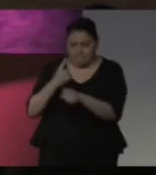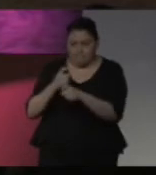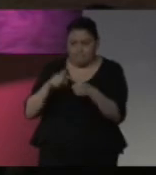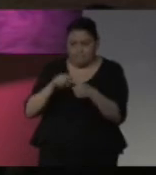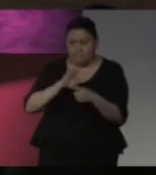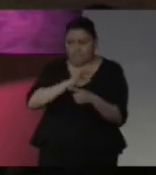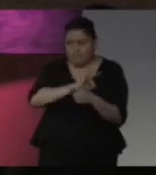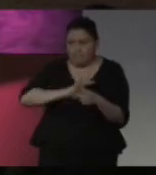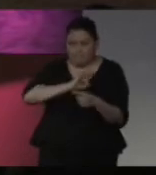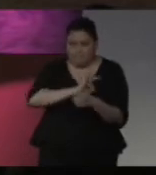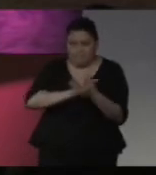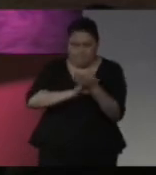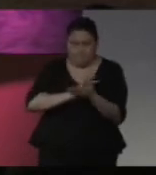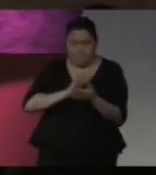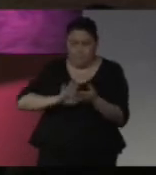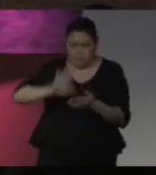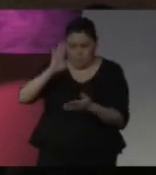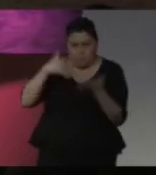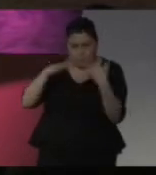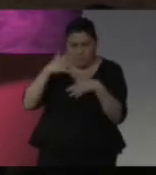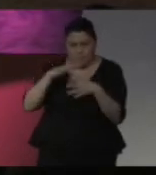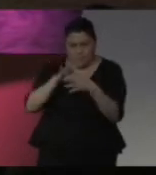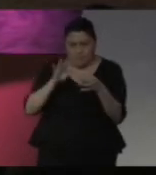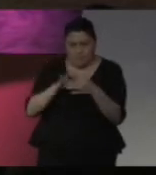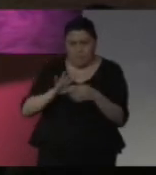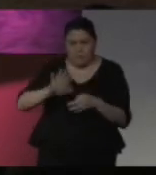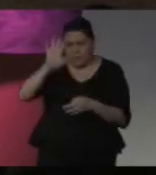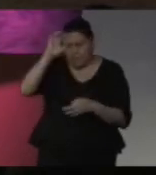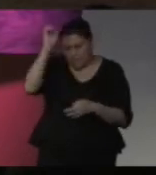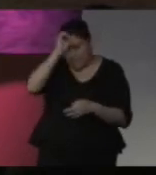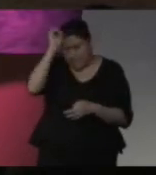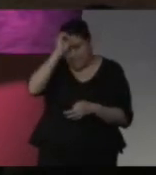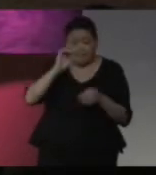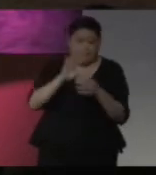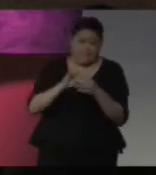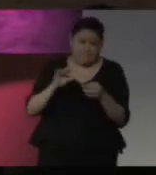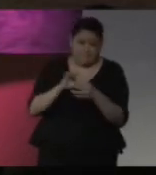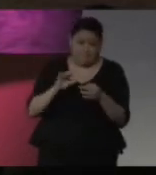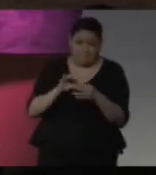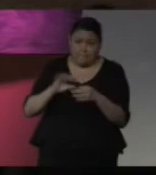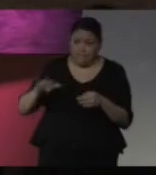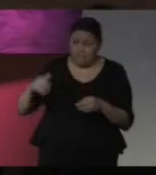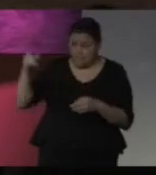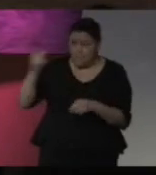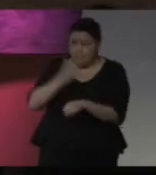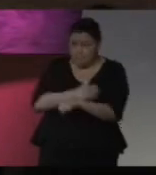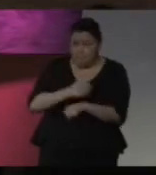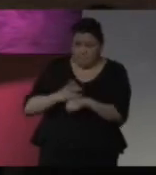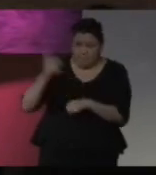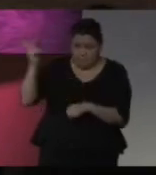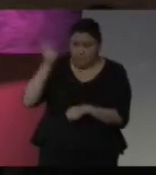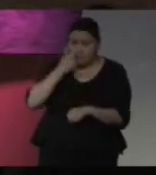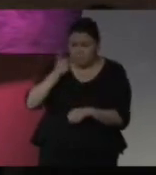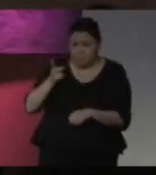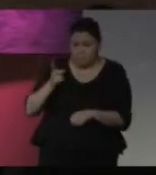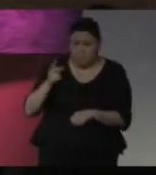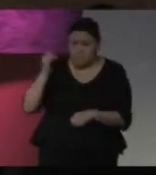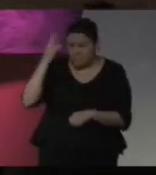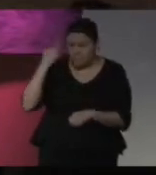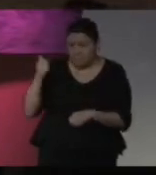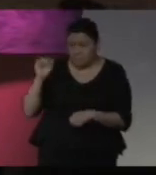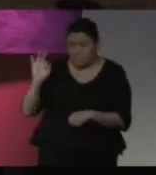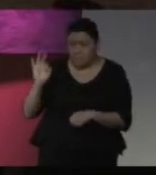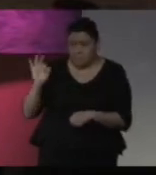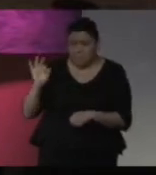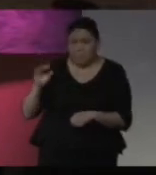Los felicito por sus ponencias. Yo quiero hacer como un comentario de, sobre todo, lo que acaba de decir la compañera, que me parece muy correcto. O sea, creo